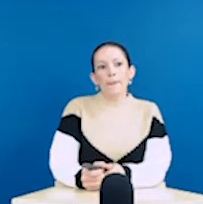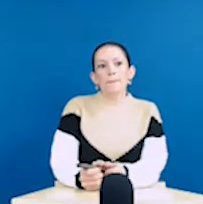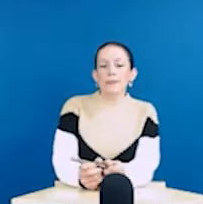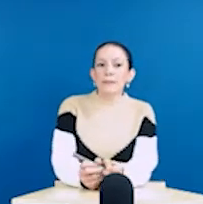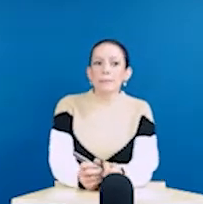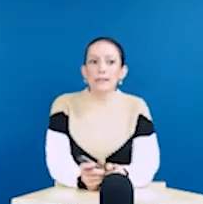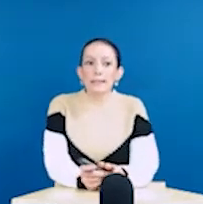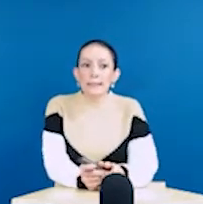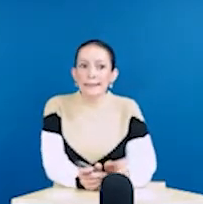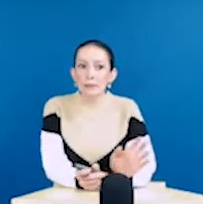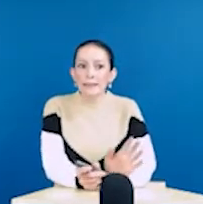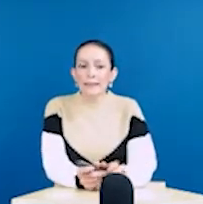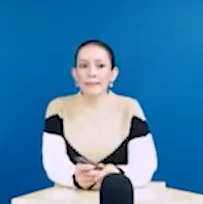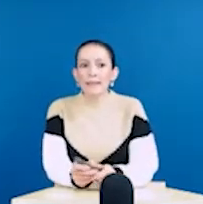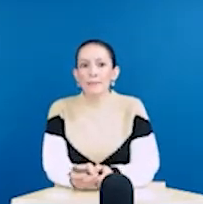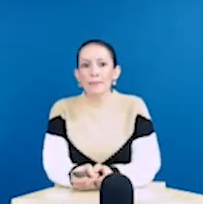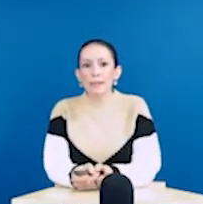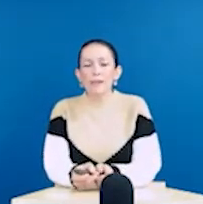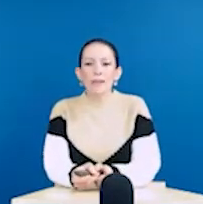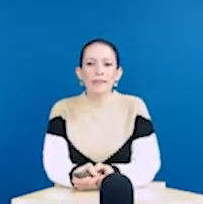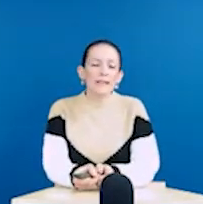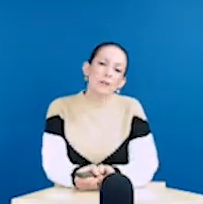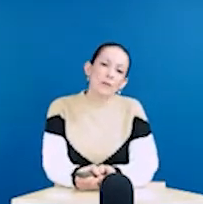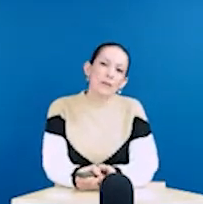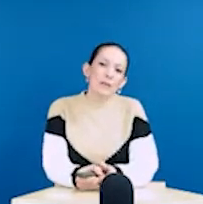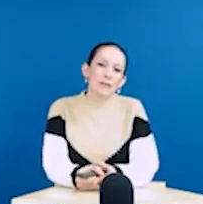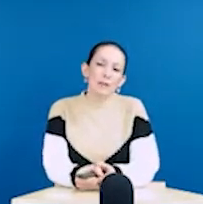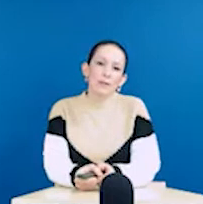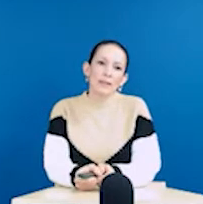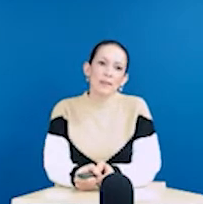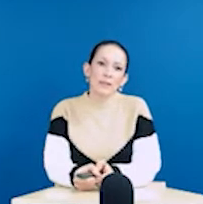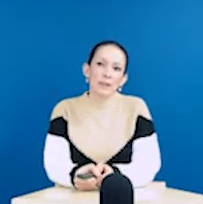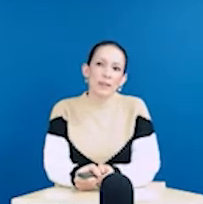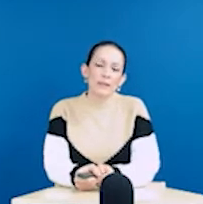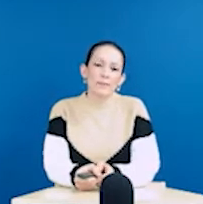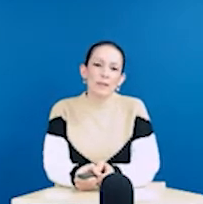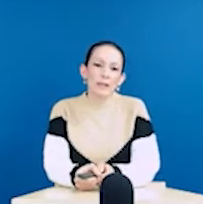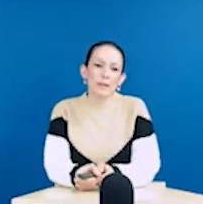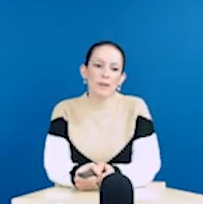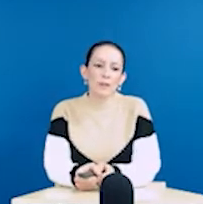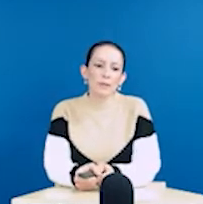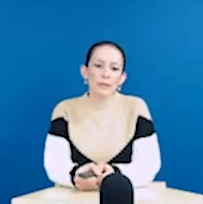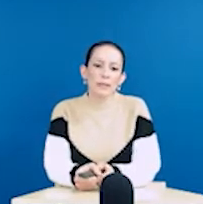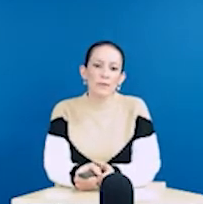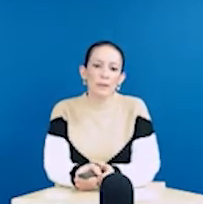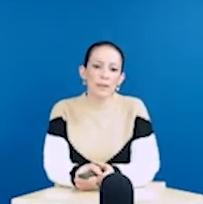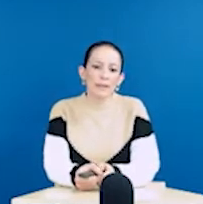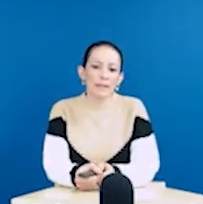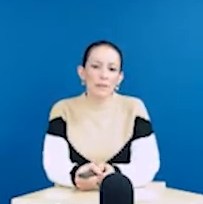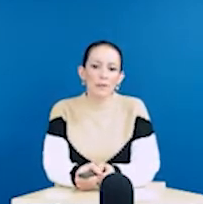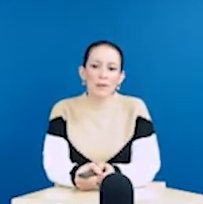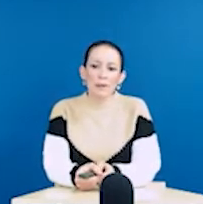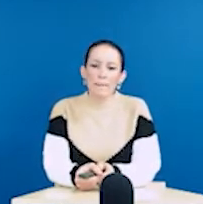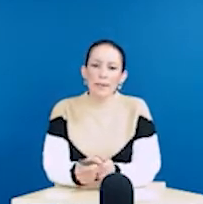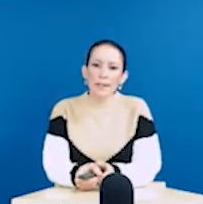En segunda instancia, queremos ver lo que es el rol del auxiliar de enfermería. El rol del auxiliar de enfermería